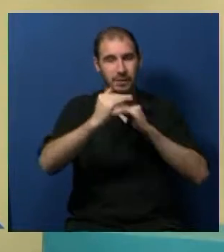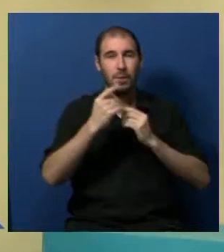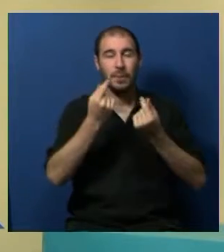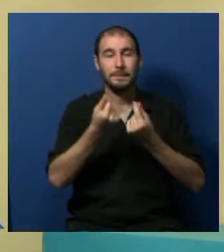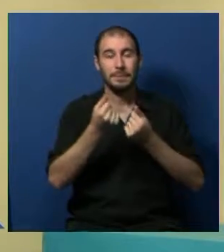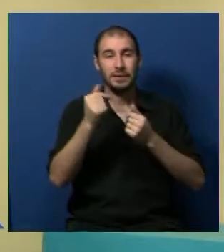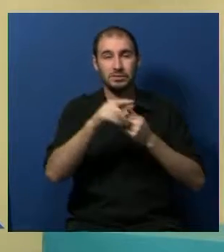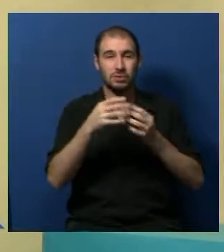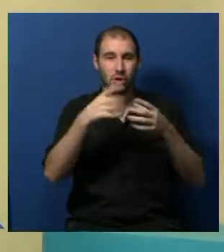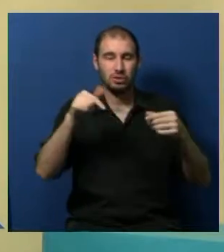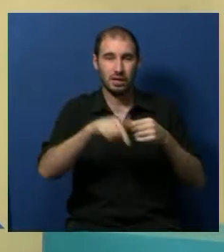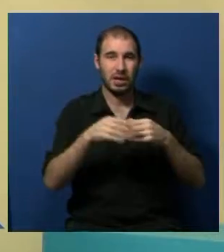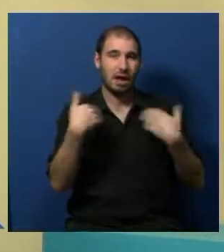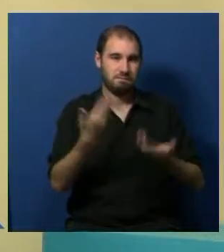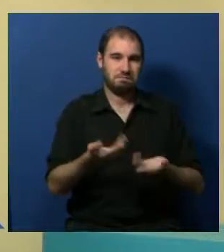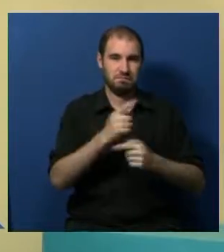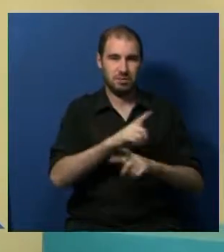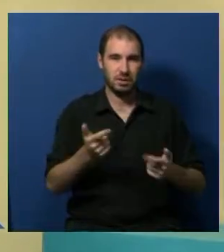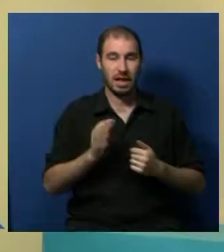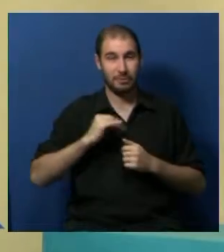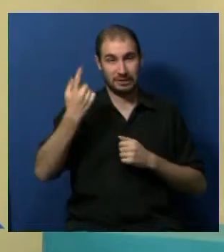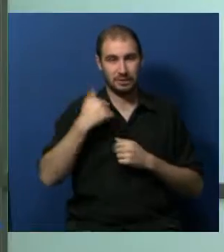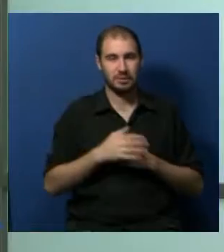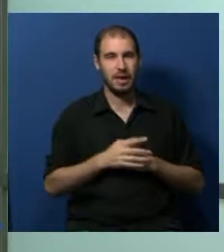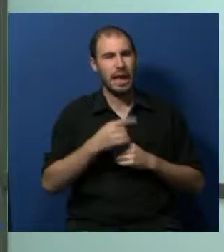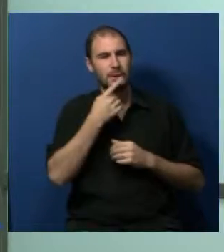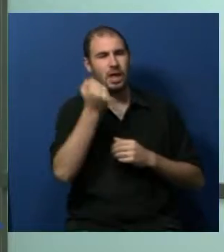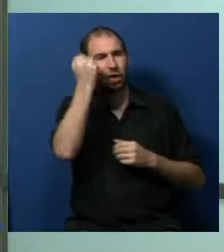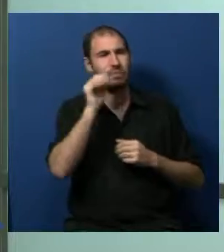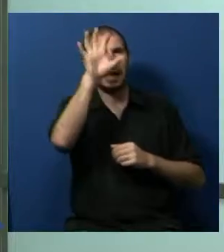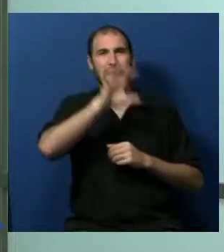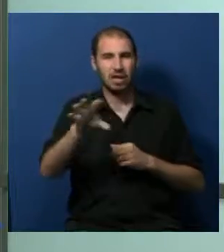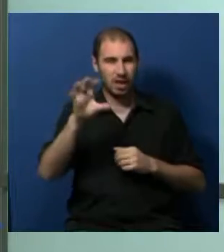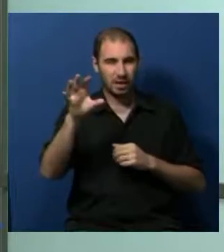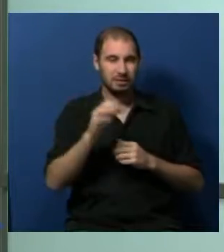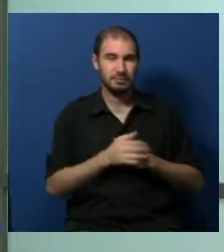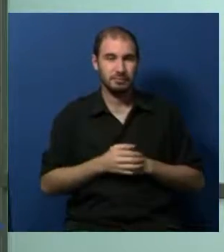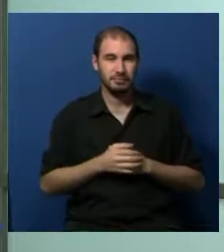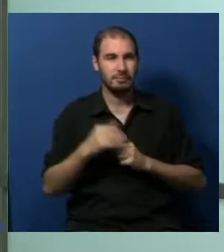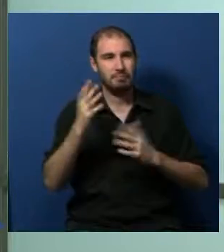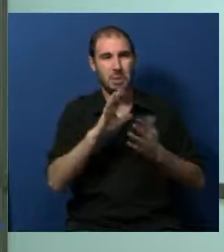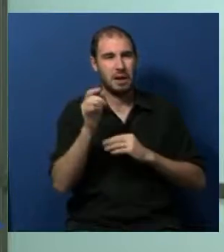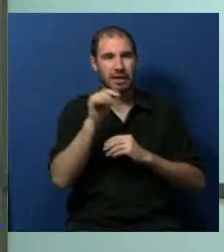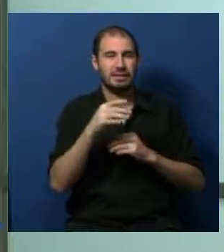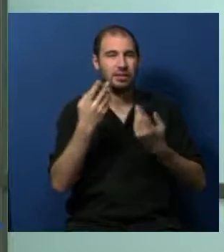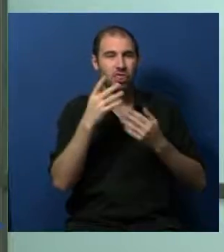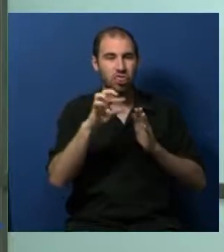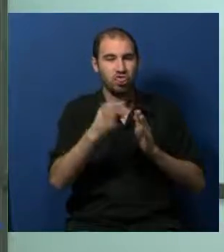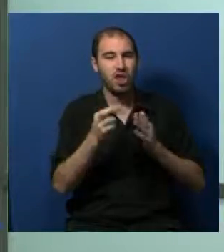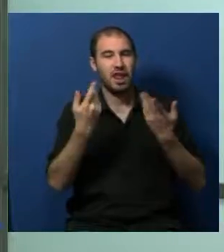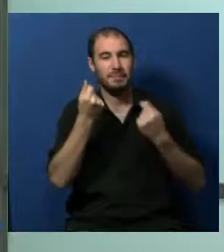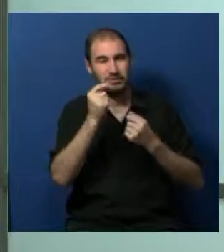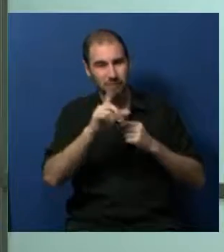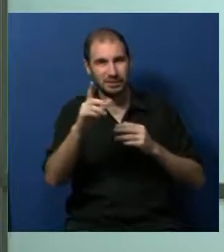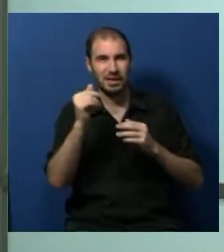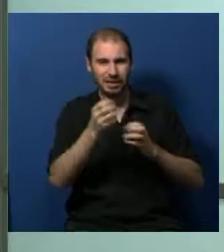precios de los commodities no nos favorecieron el año pasado. Y las economías regionales, con un poco normalizando la situación del dólar y la inflación,